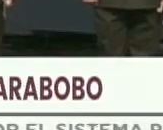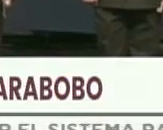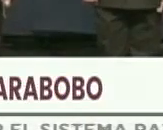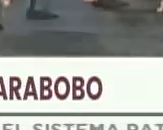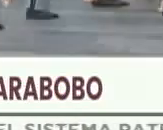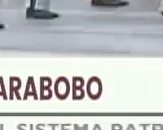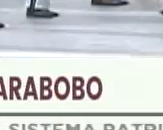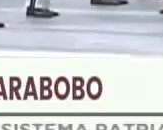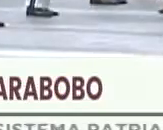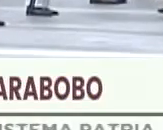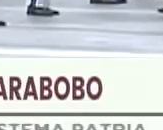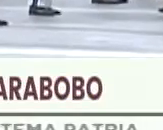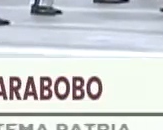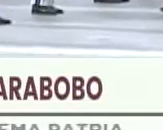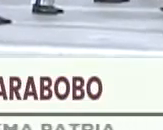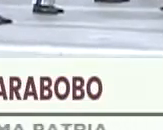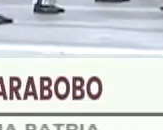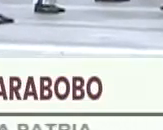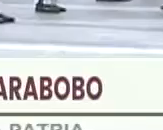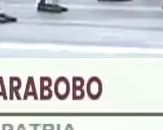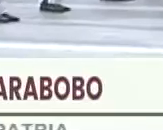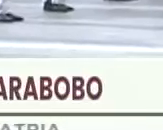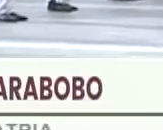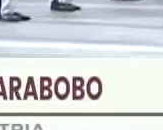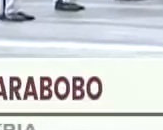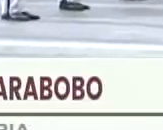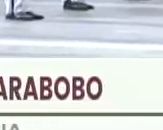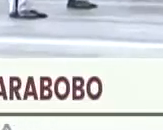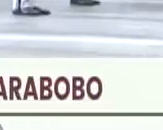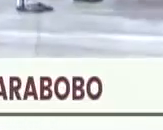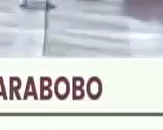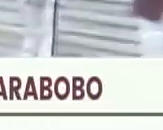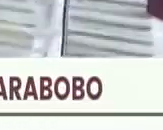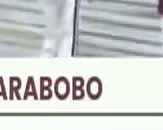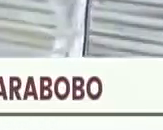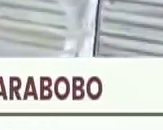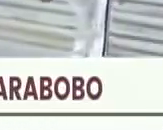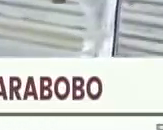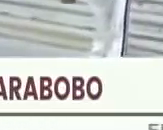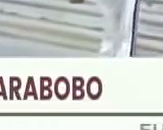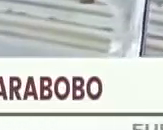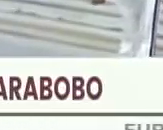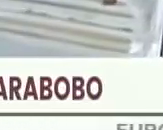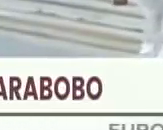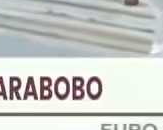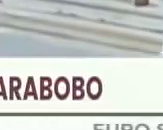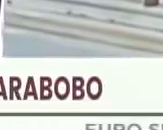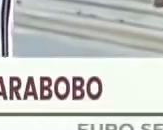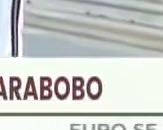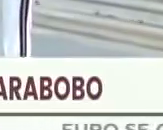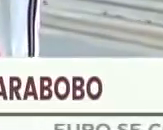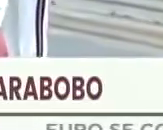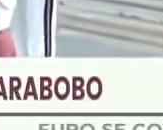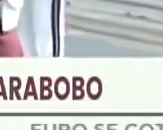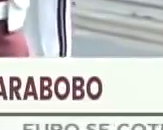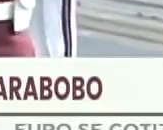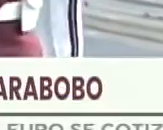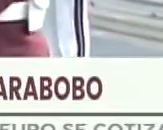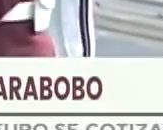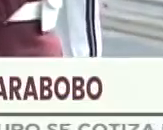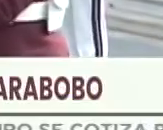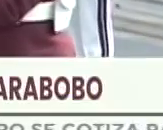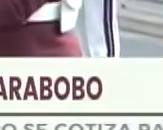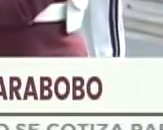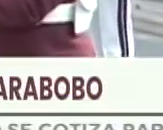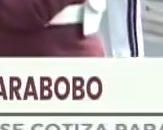llega el presidente de la República y comandante en jefe de la Fuerza Armada Nacional Bolivariana al Panteón Nacional. Bien temprano se hicieron los actos conmemorativos,